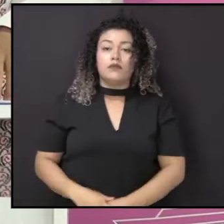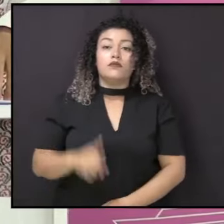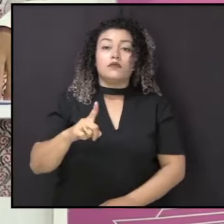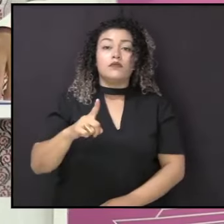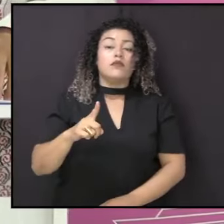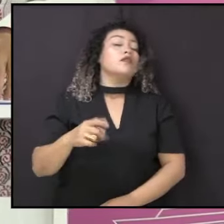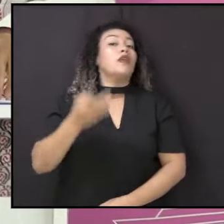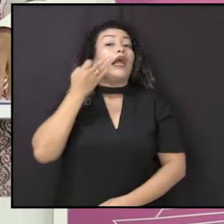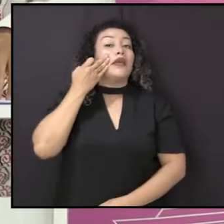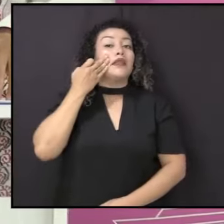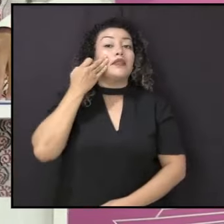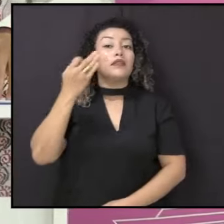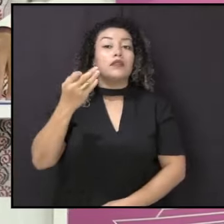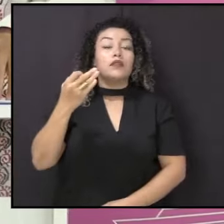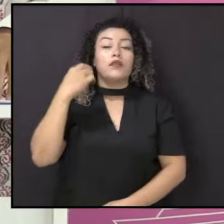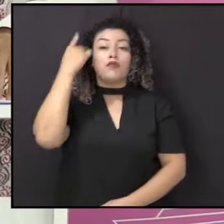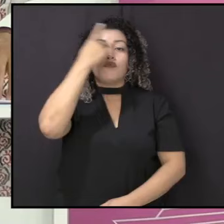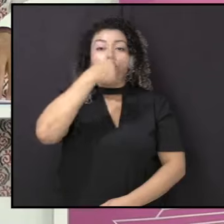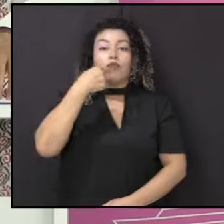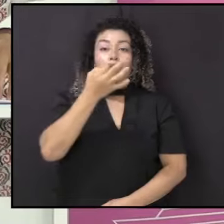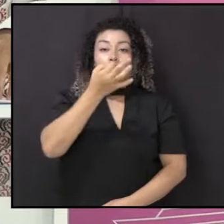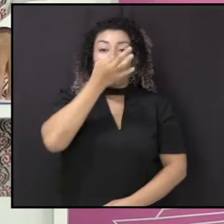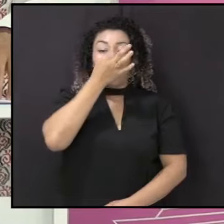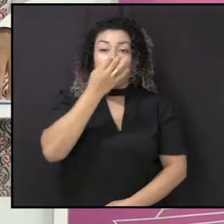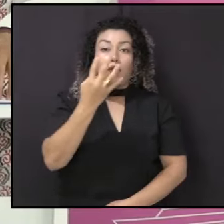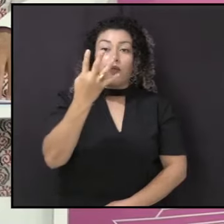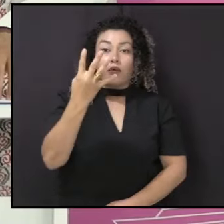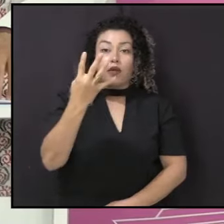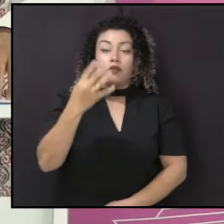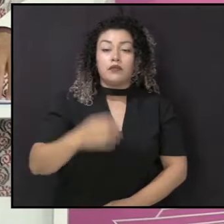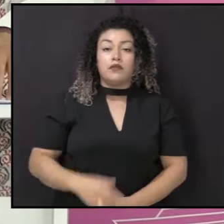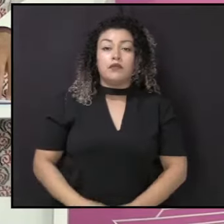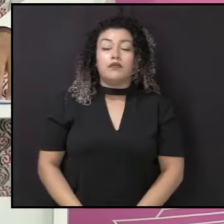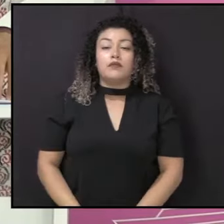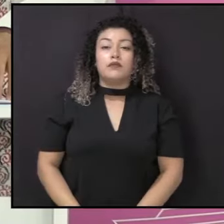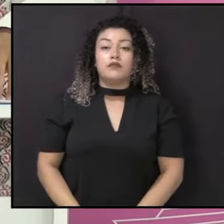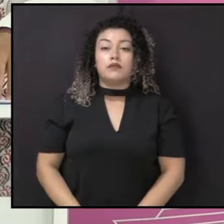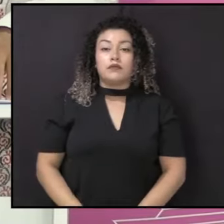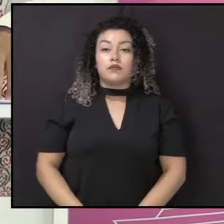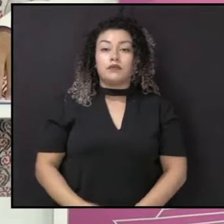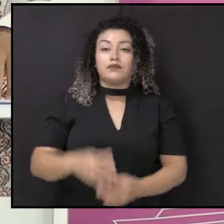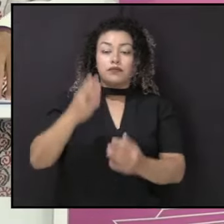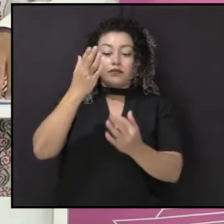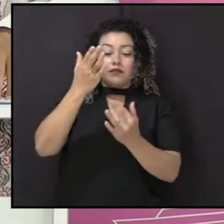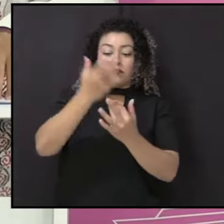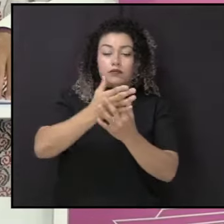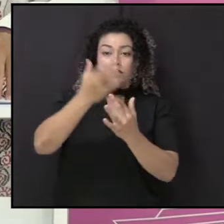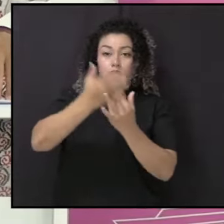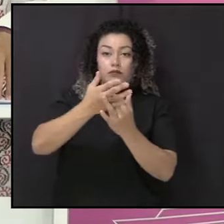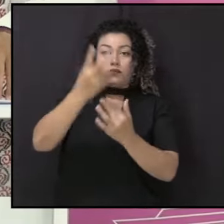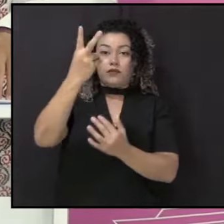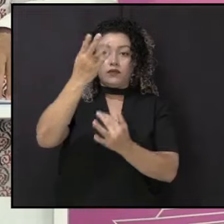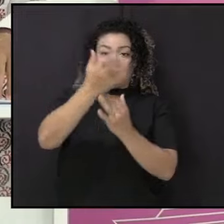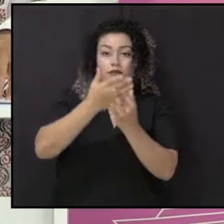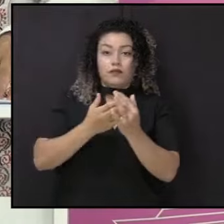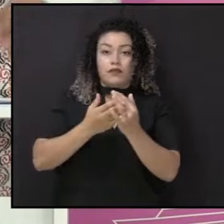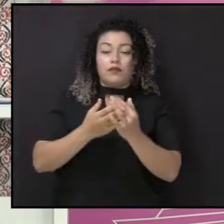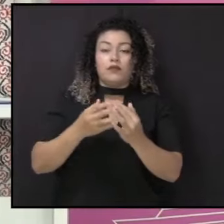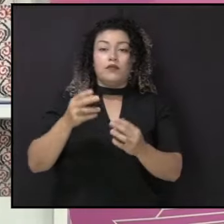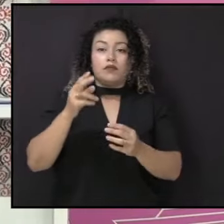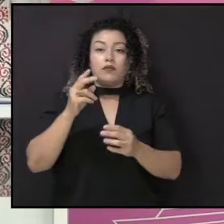de participación de hasta 4 minutos y en esta primera intervención tendrán 2 minutos como máximo para